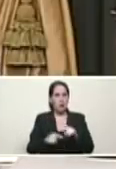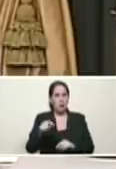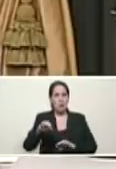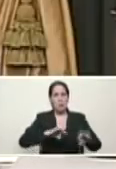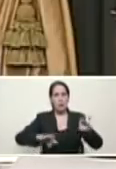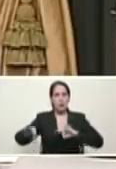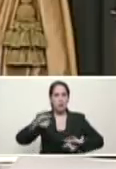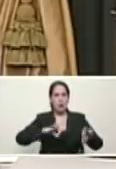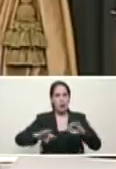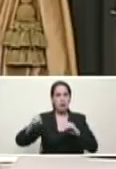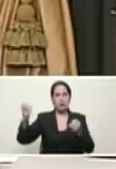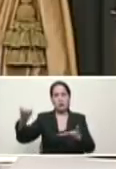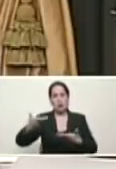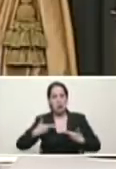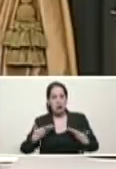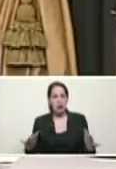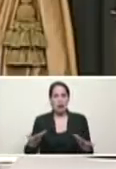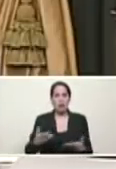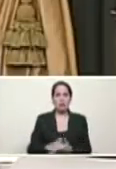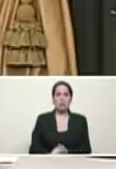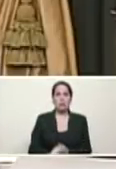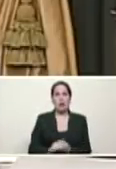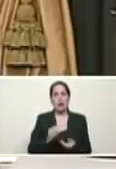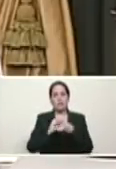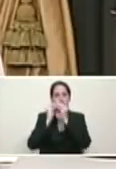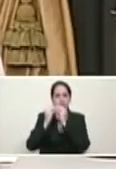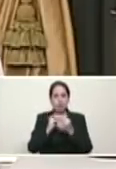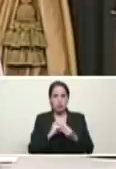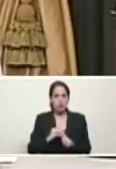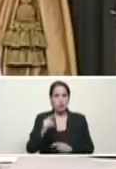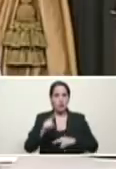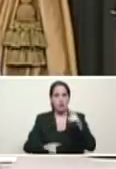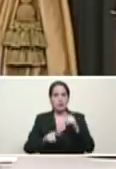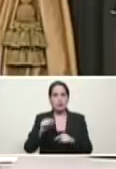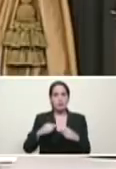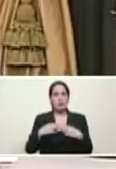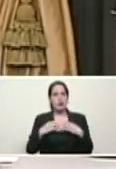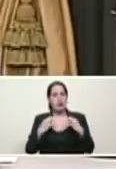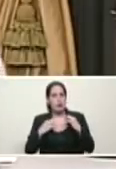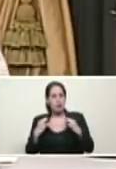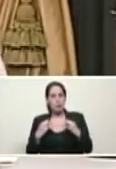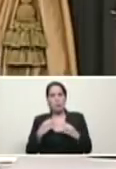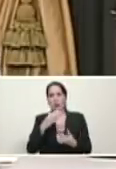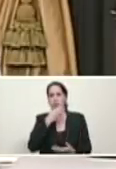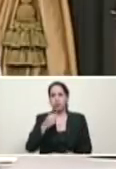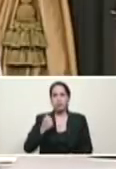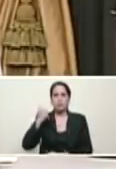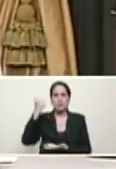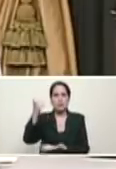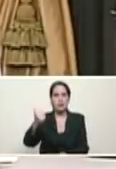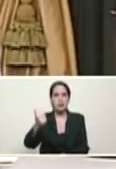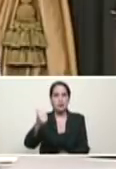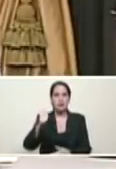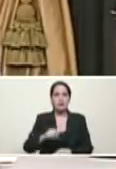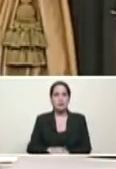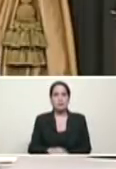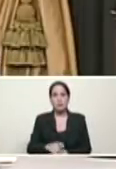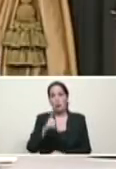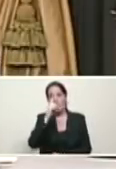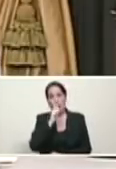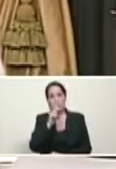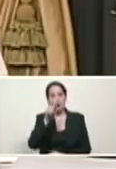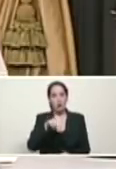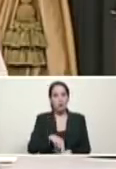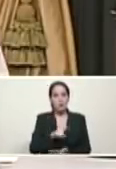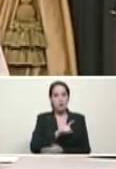Preparando los regalos, preparando los estrenos, preparando los aguinaldos, preparando todo de un año